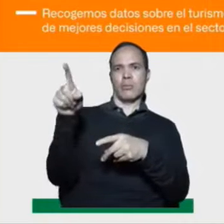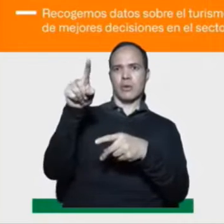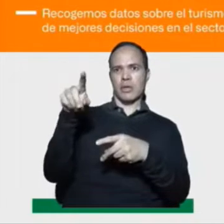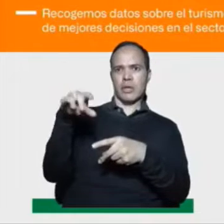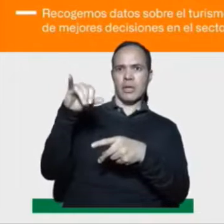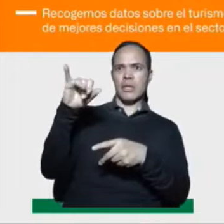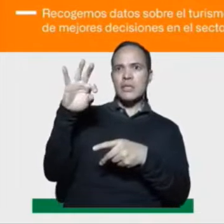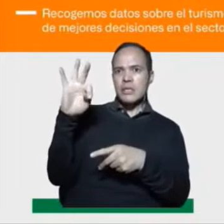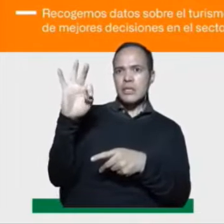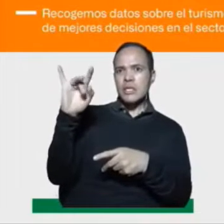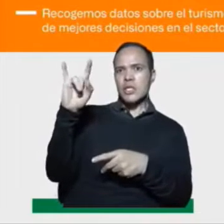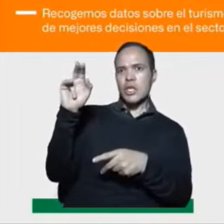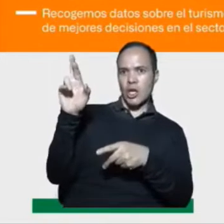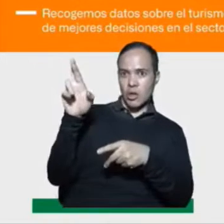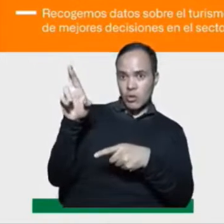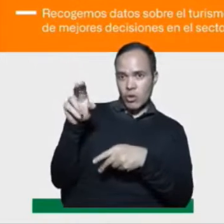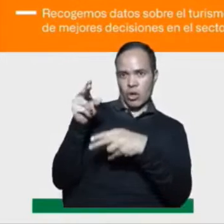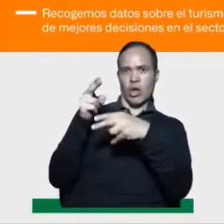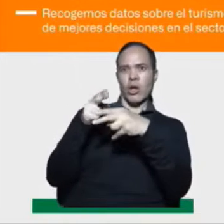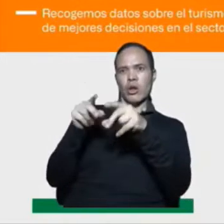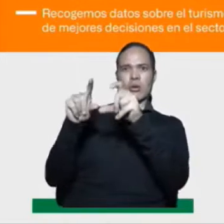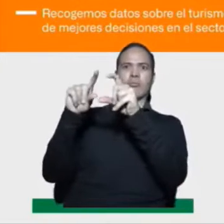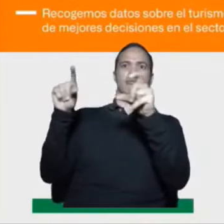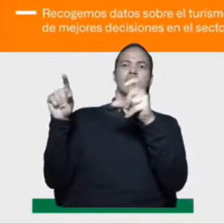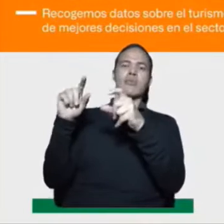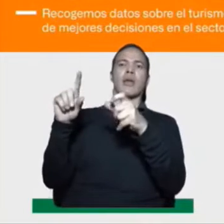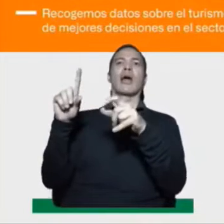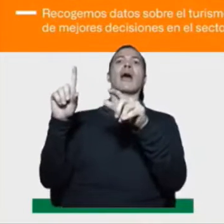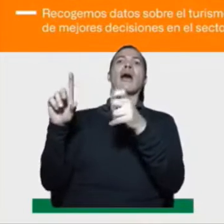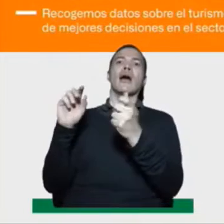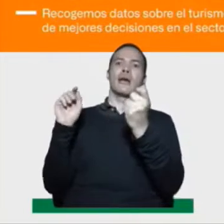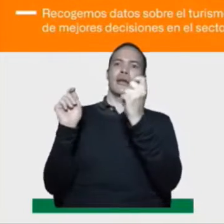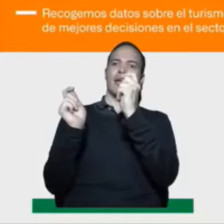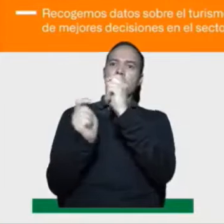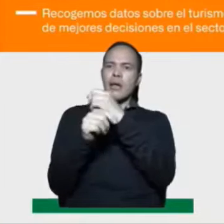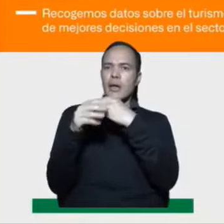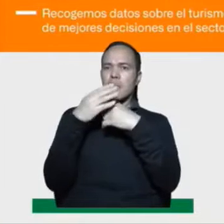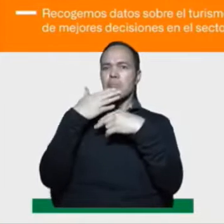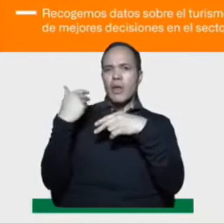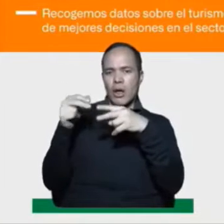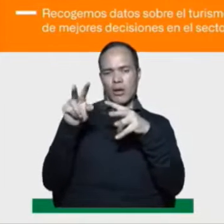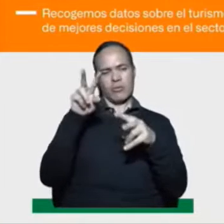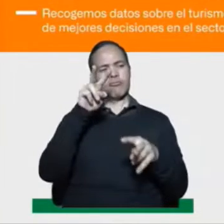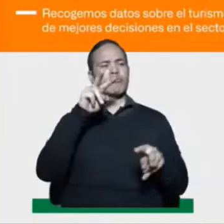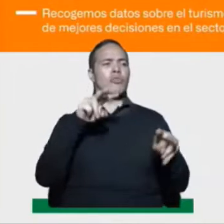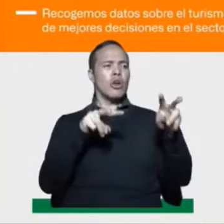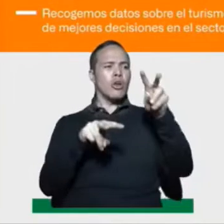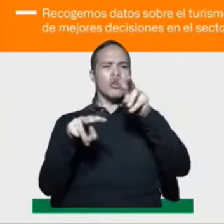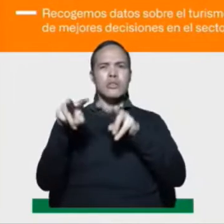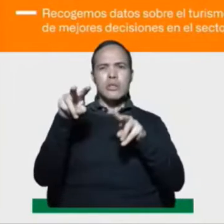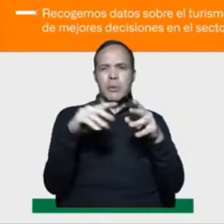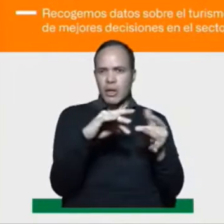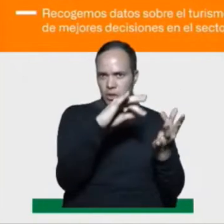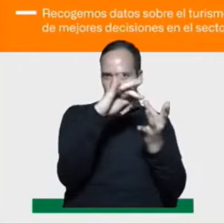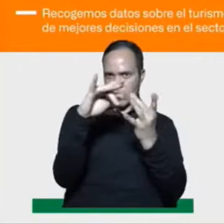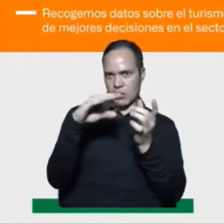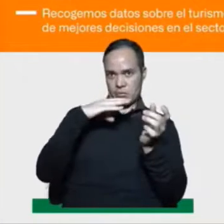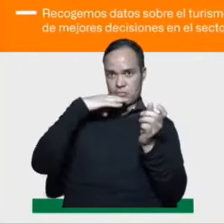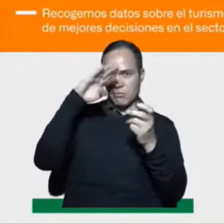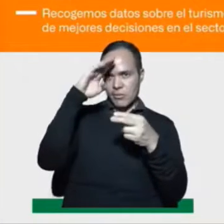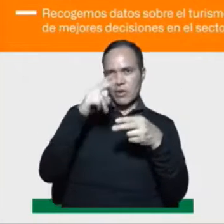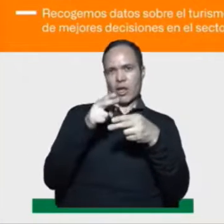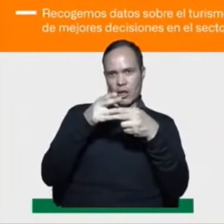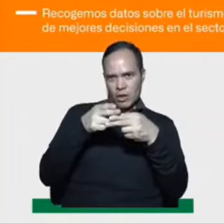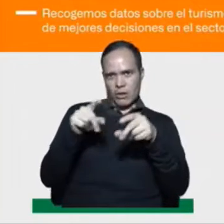2 años venimos estableciendo en una etapa de consolidación el Observatorio de Turismo de Medellín, donde vamos con una mirada